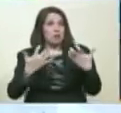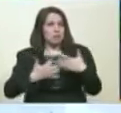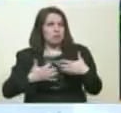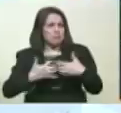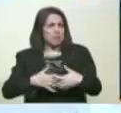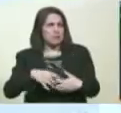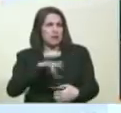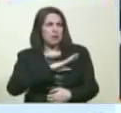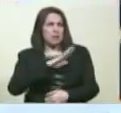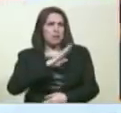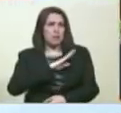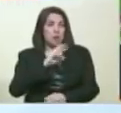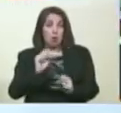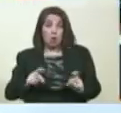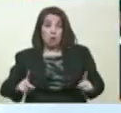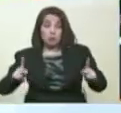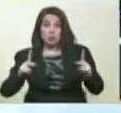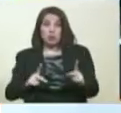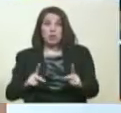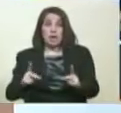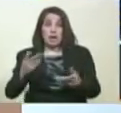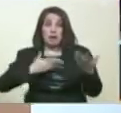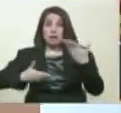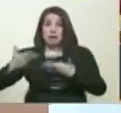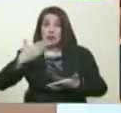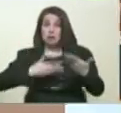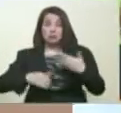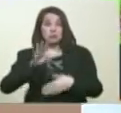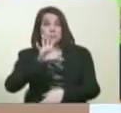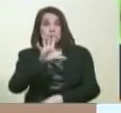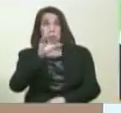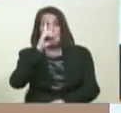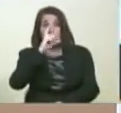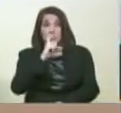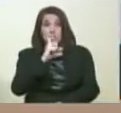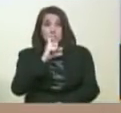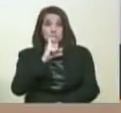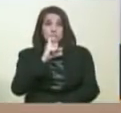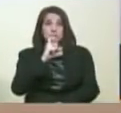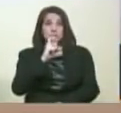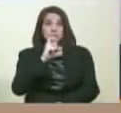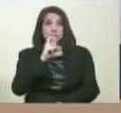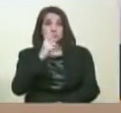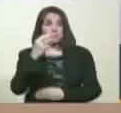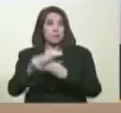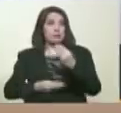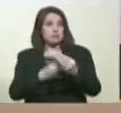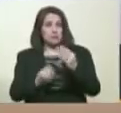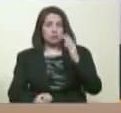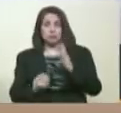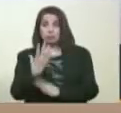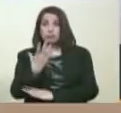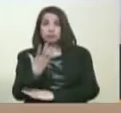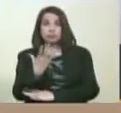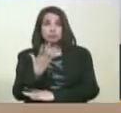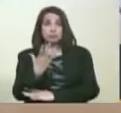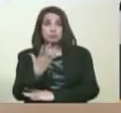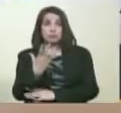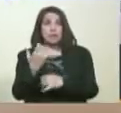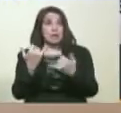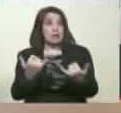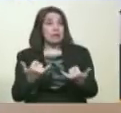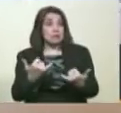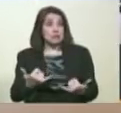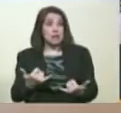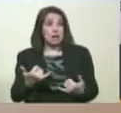A partir de las oportunidades de negocio que se han dado últimamente, hace 5 años se creó la división de Masivo. Ya nosotros estamos desde